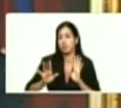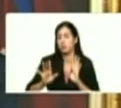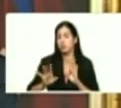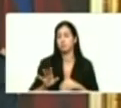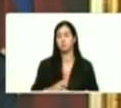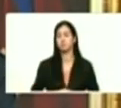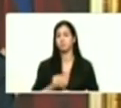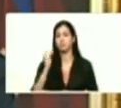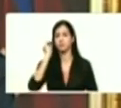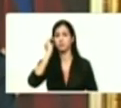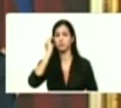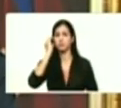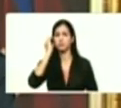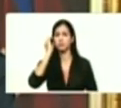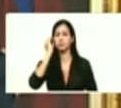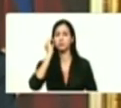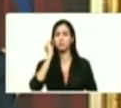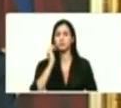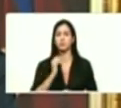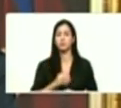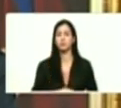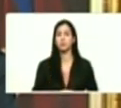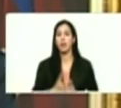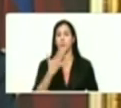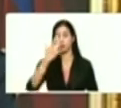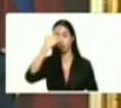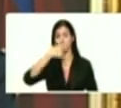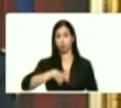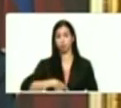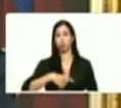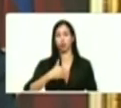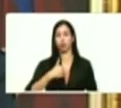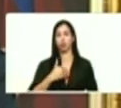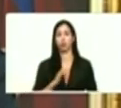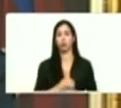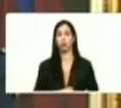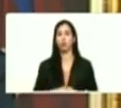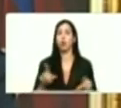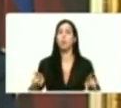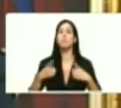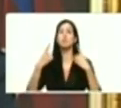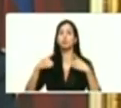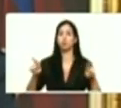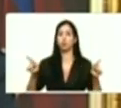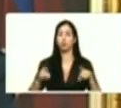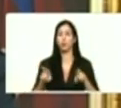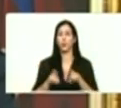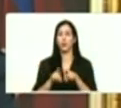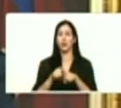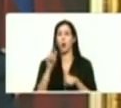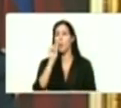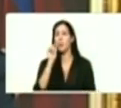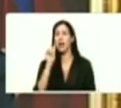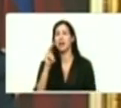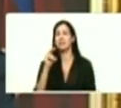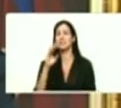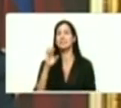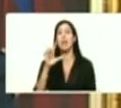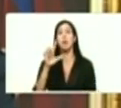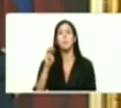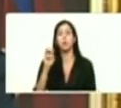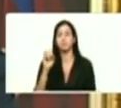etcétera ¿verdad? si yo soy músico como era Anselmo López gloria